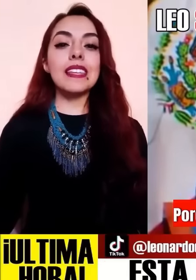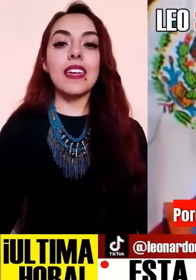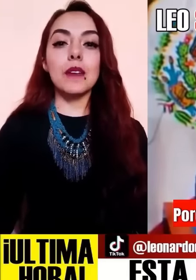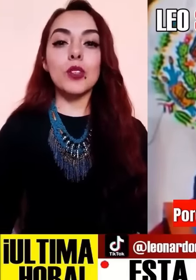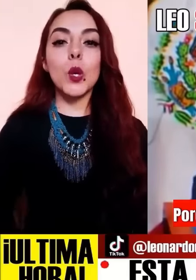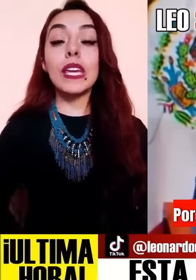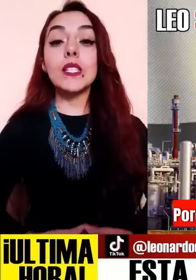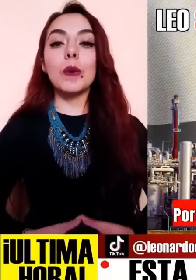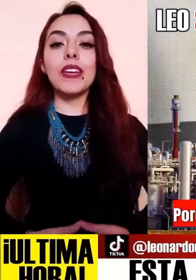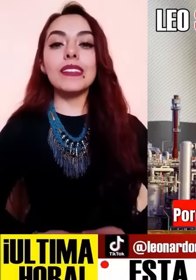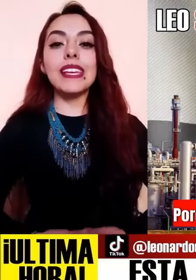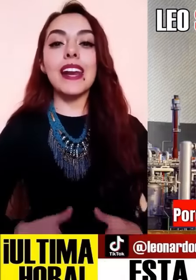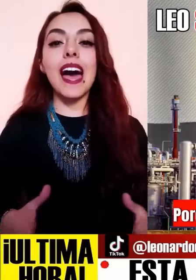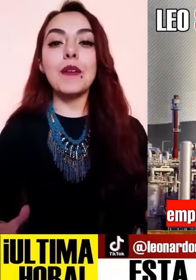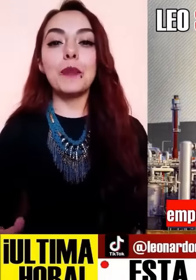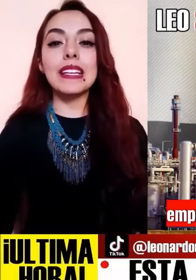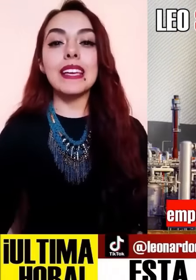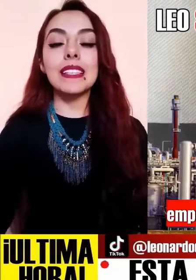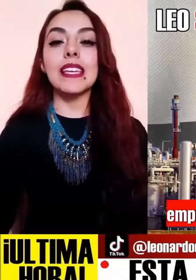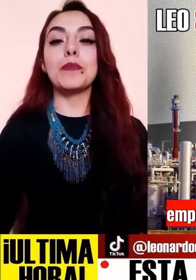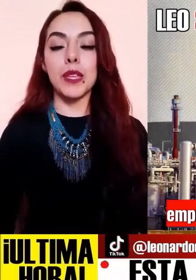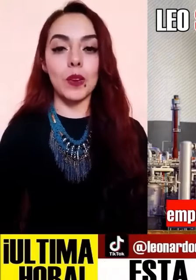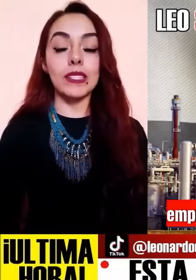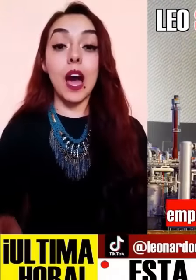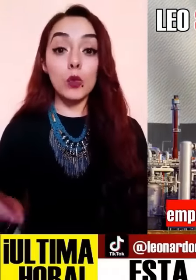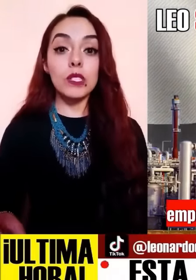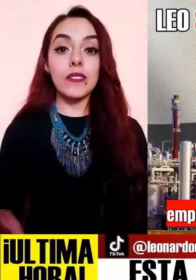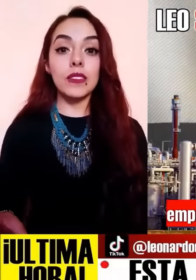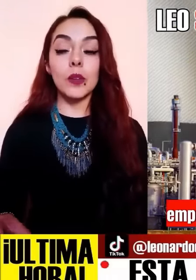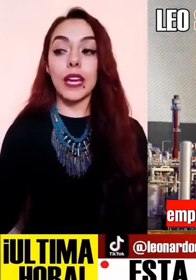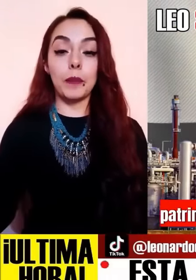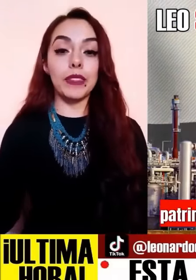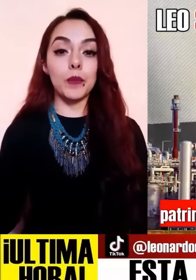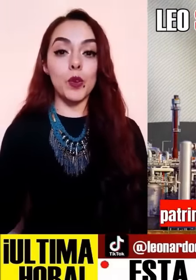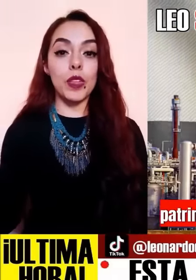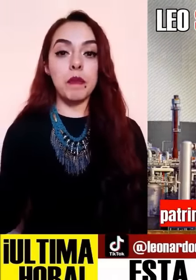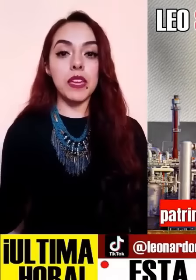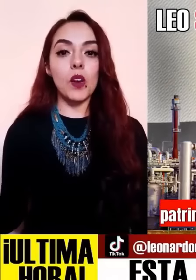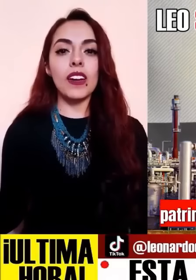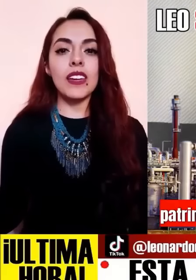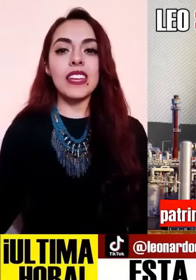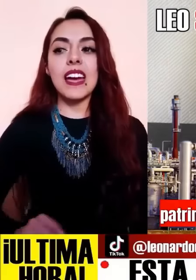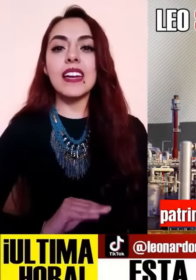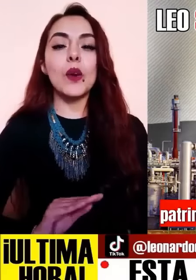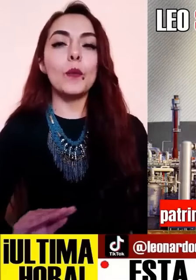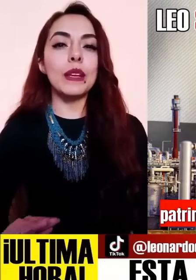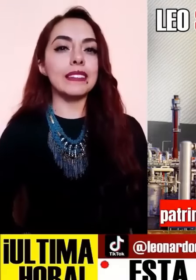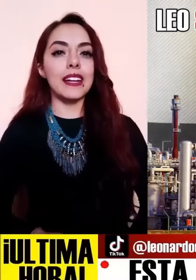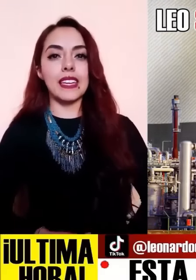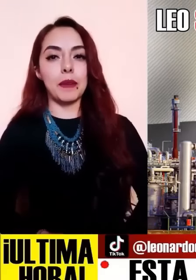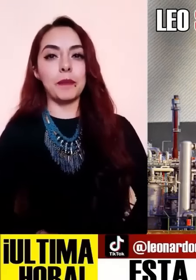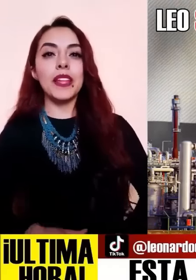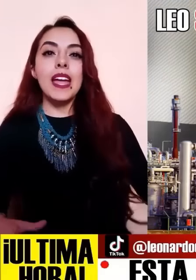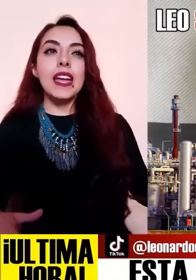Porque este dadivoso quiso beneficiar a empresas españolas, aún sabiendo que el patrimonio de México quedaría en